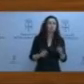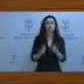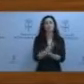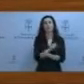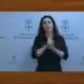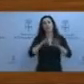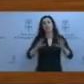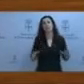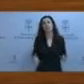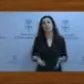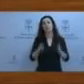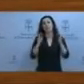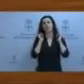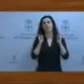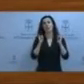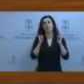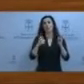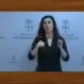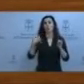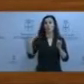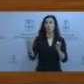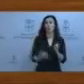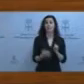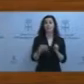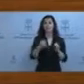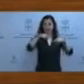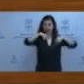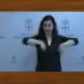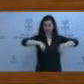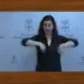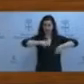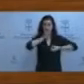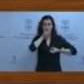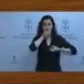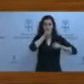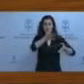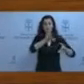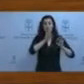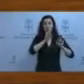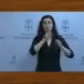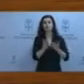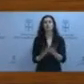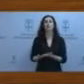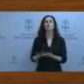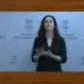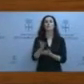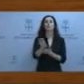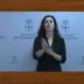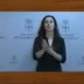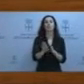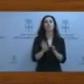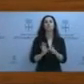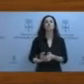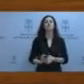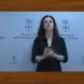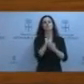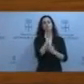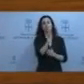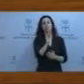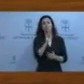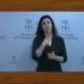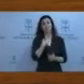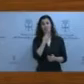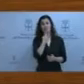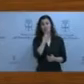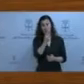nada y me obliga, y ya le anuncio desde este momento, que habrá una moción subsiguiente a esta interpelación, en la cual, como único